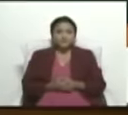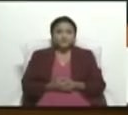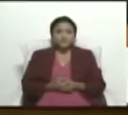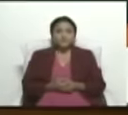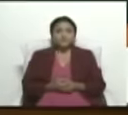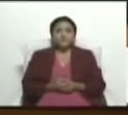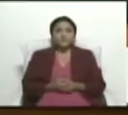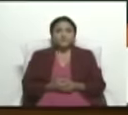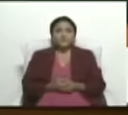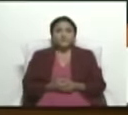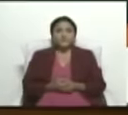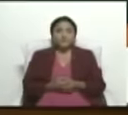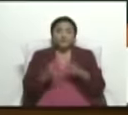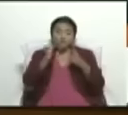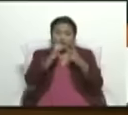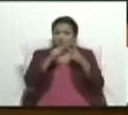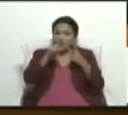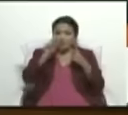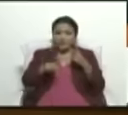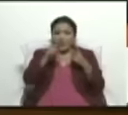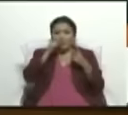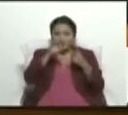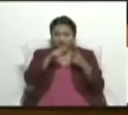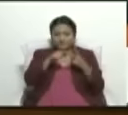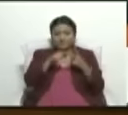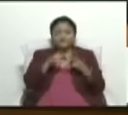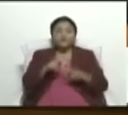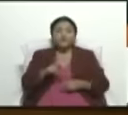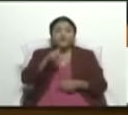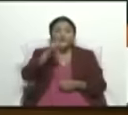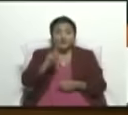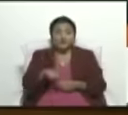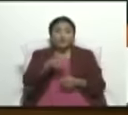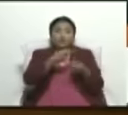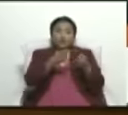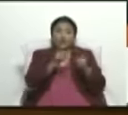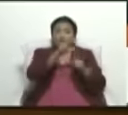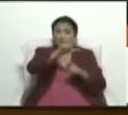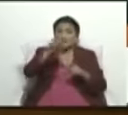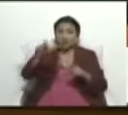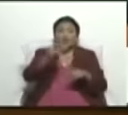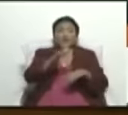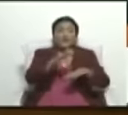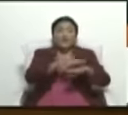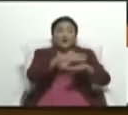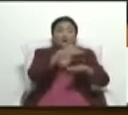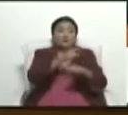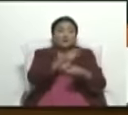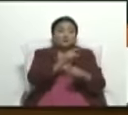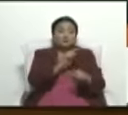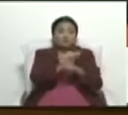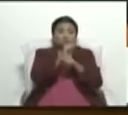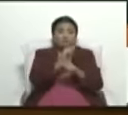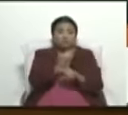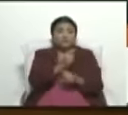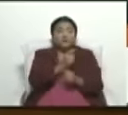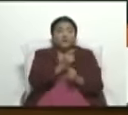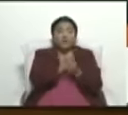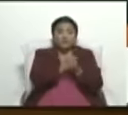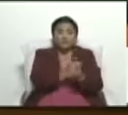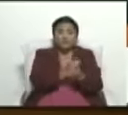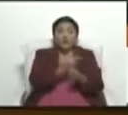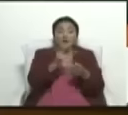Al igual que también mencionaremos, porque todos tienen orden de aprehensión, a los dos fiscales que en aquel momento,